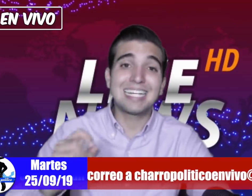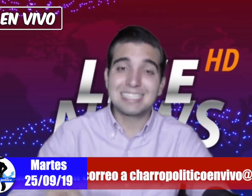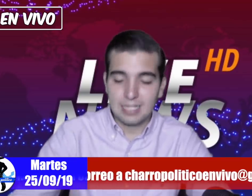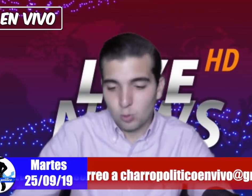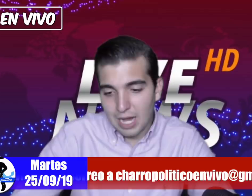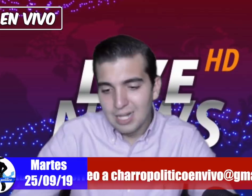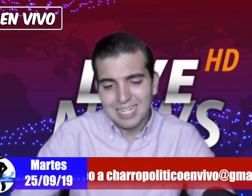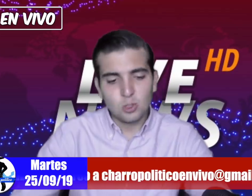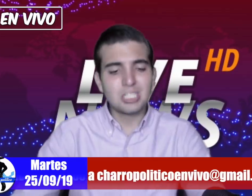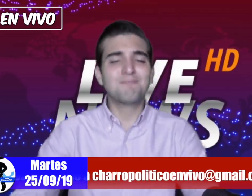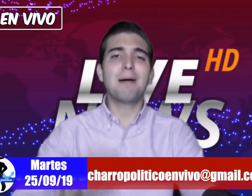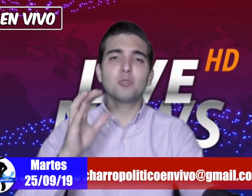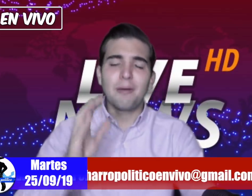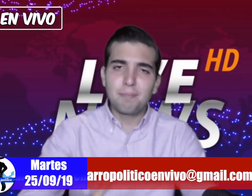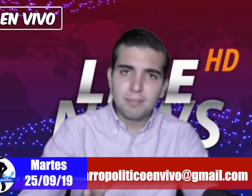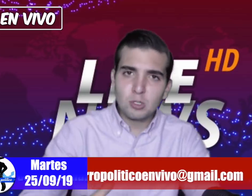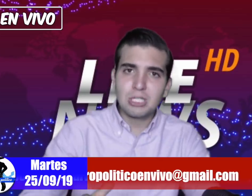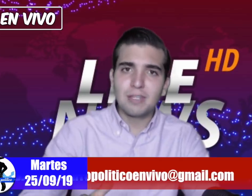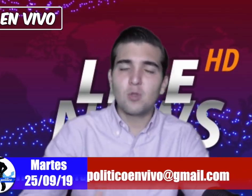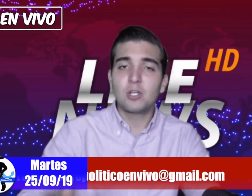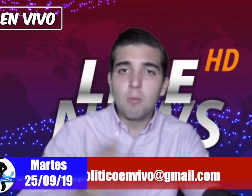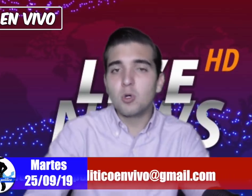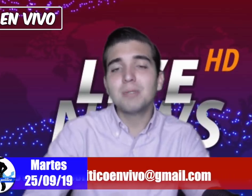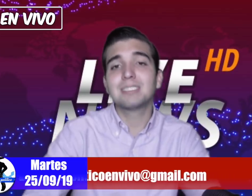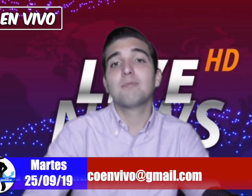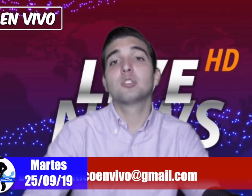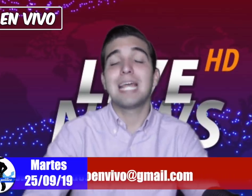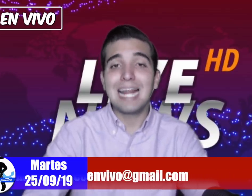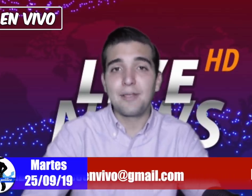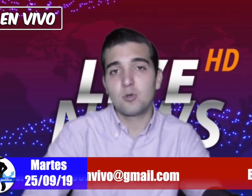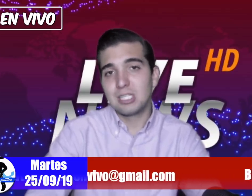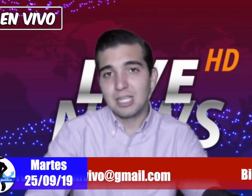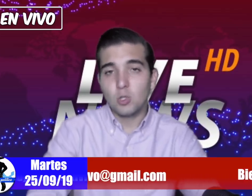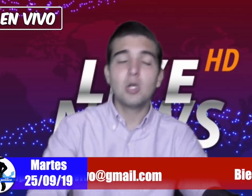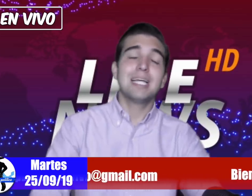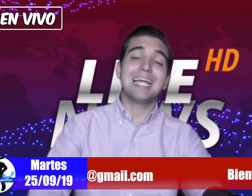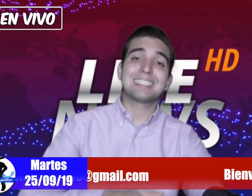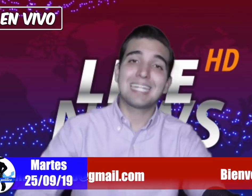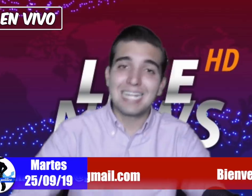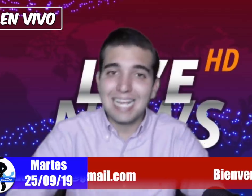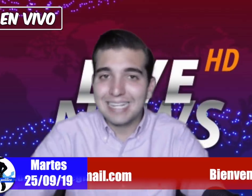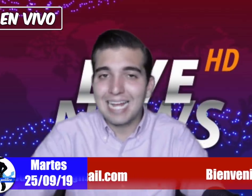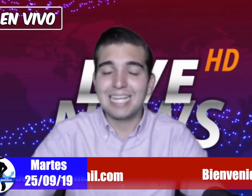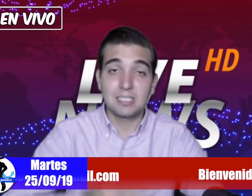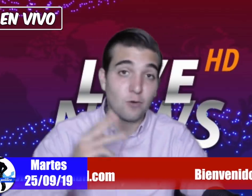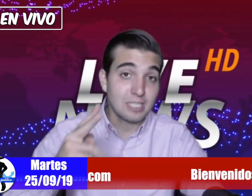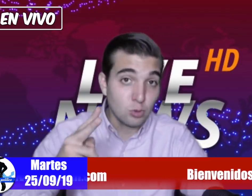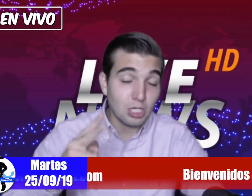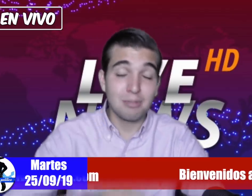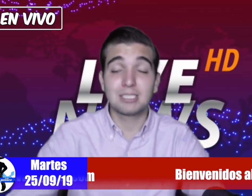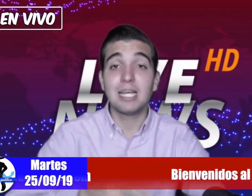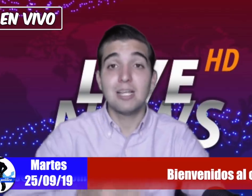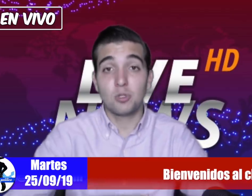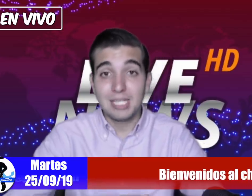esta riqueza natural. Entonces, vamos a ver primero este video de cómo comenzamos el año diciendo que la Secretaría Nale, ese fue el